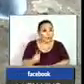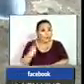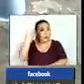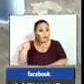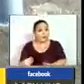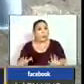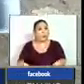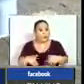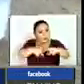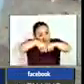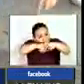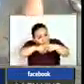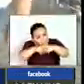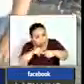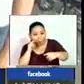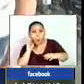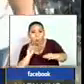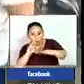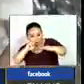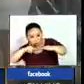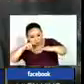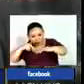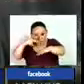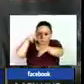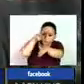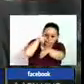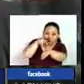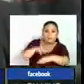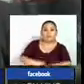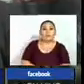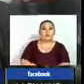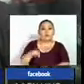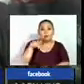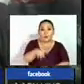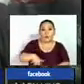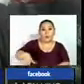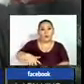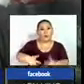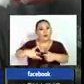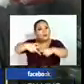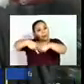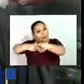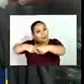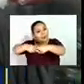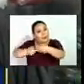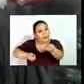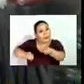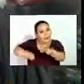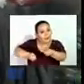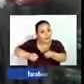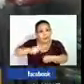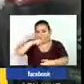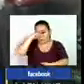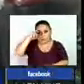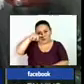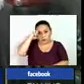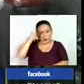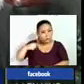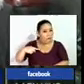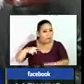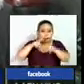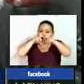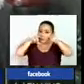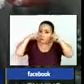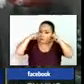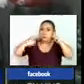y reparación de los automóviles. Bueno, aquí en el taller estamos trabajando, siempre estamos usando mascarilla